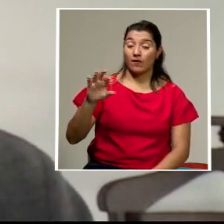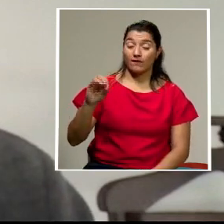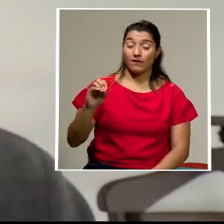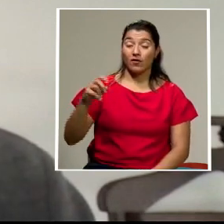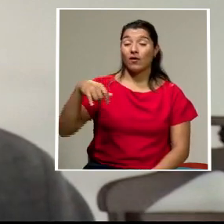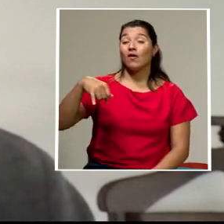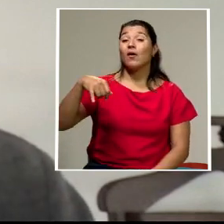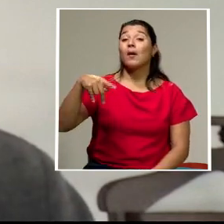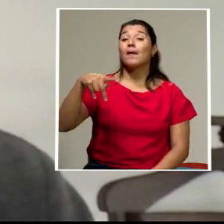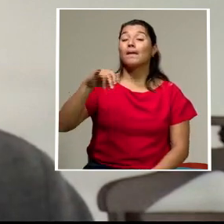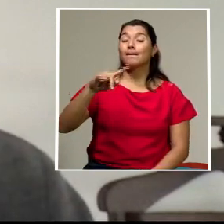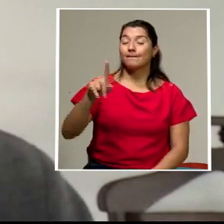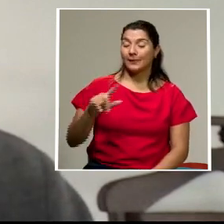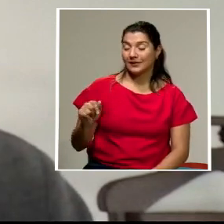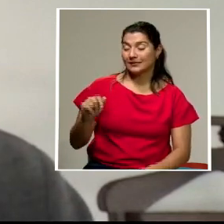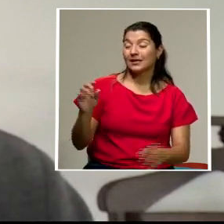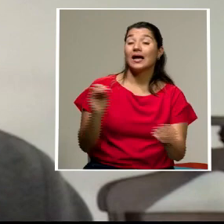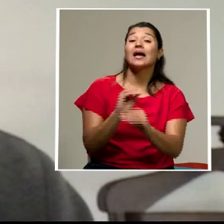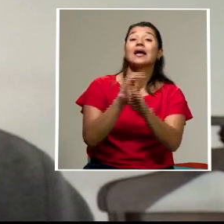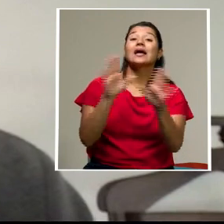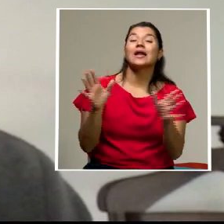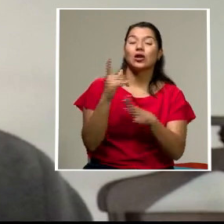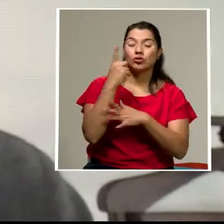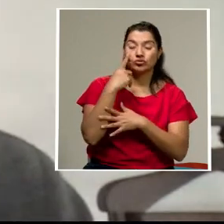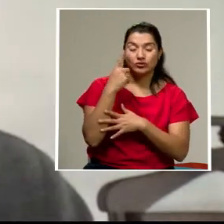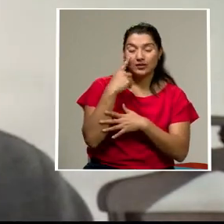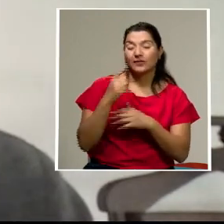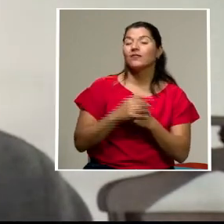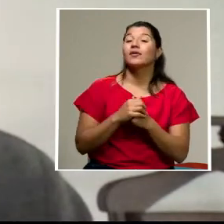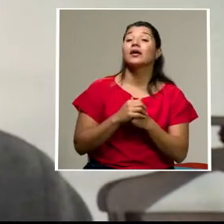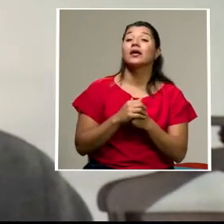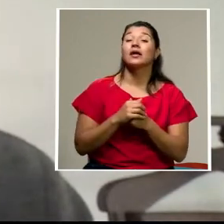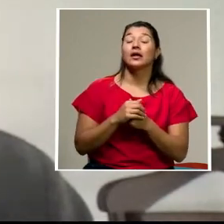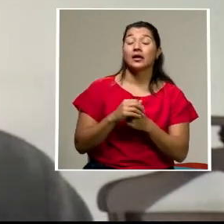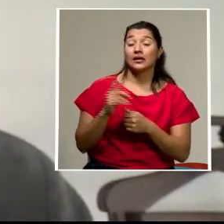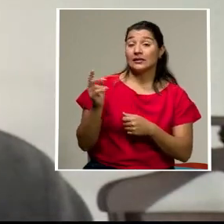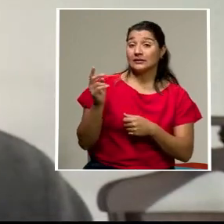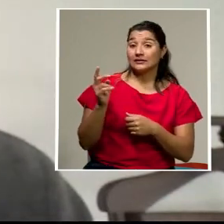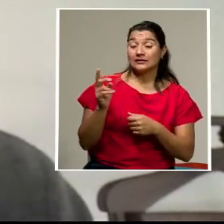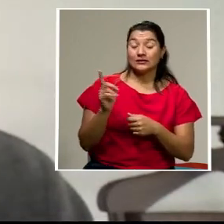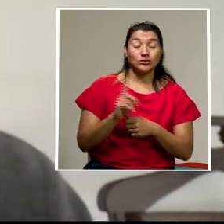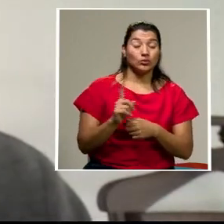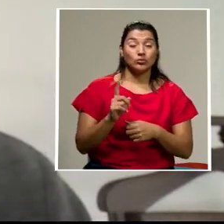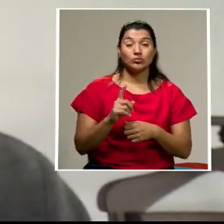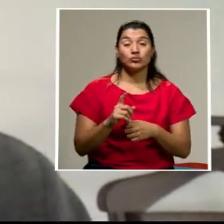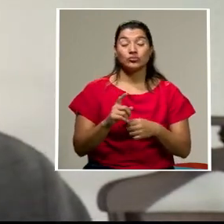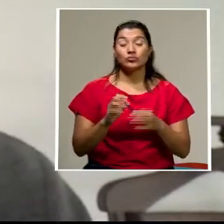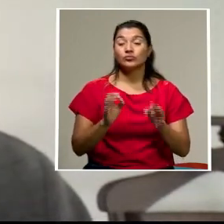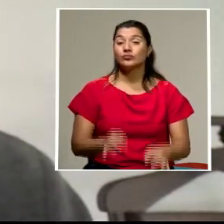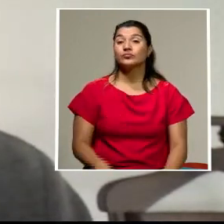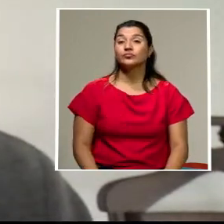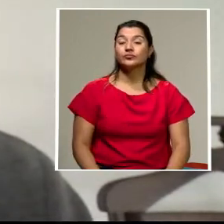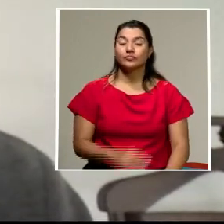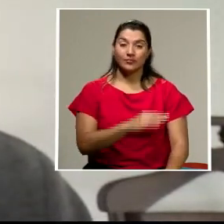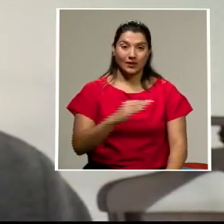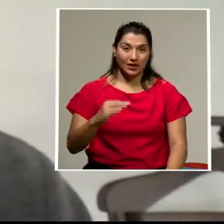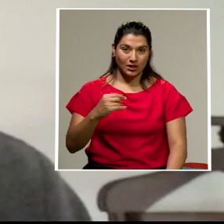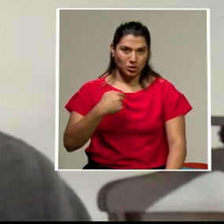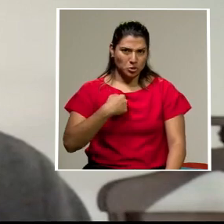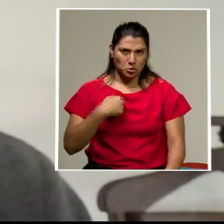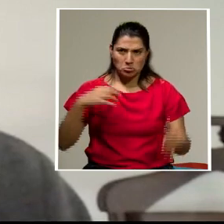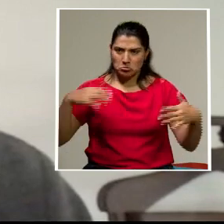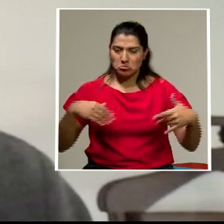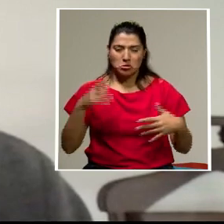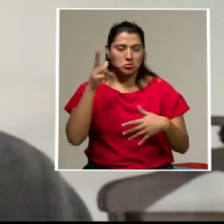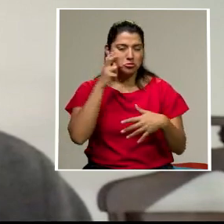todos es público y notorio que don Rodolfo tiene un alto cargo ante la Organización de Estados Americanos. Yo no he escuchado, no he